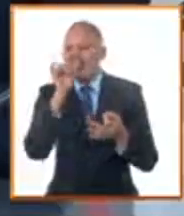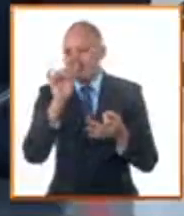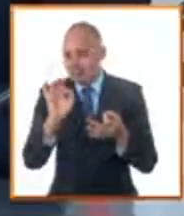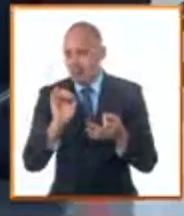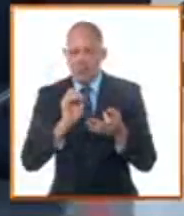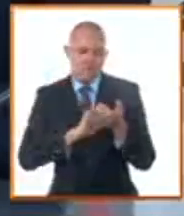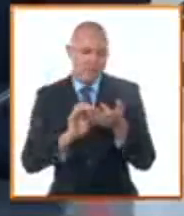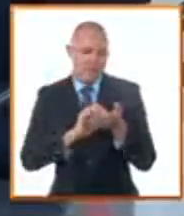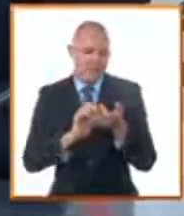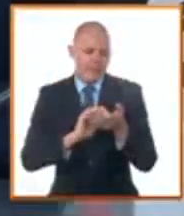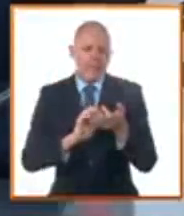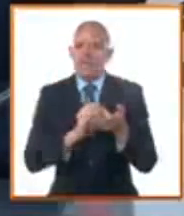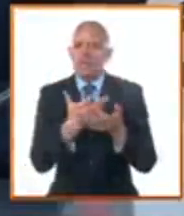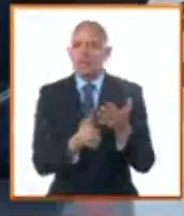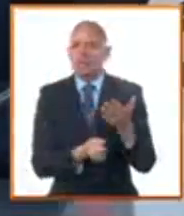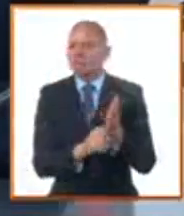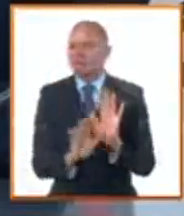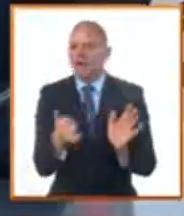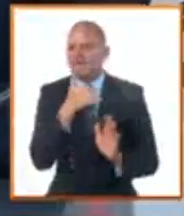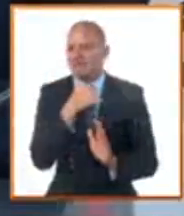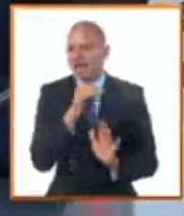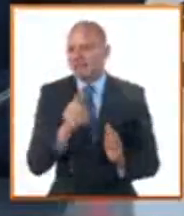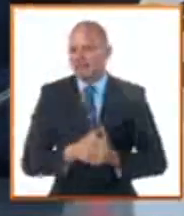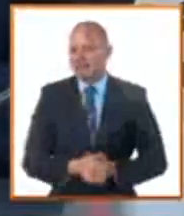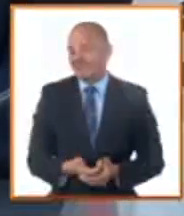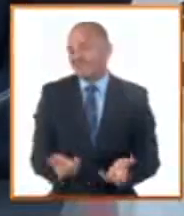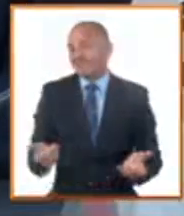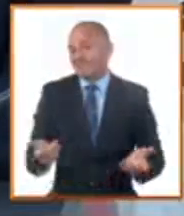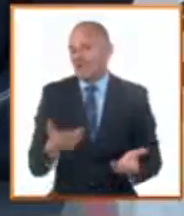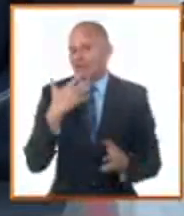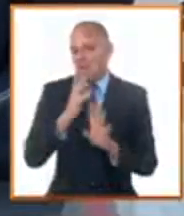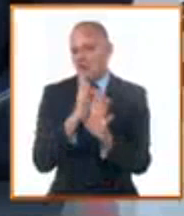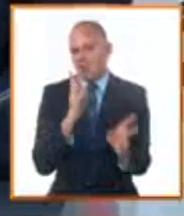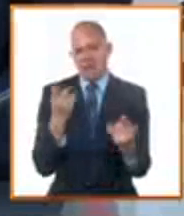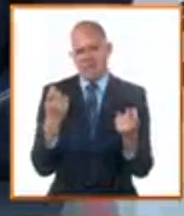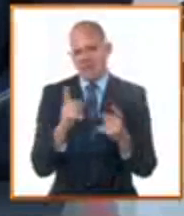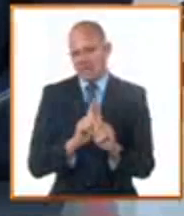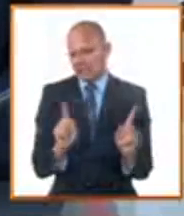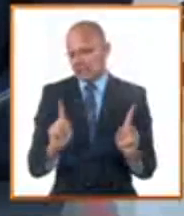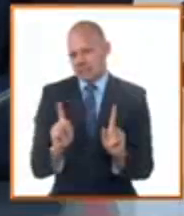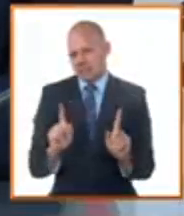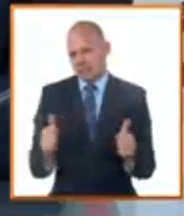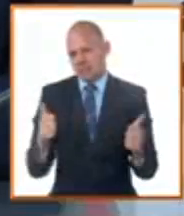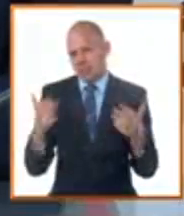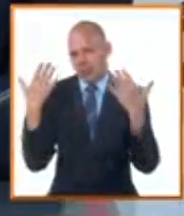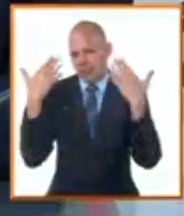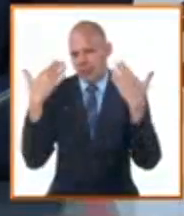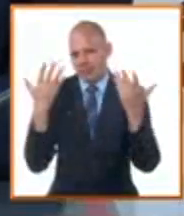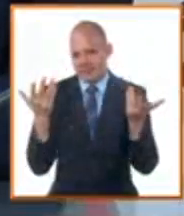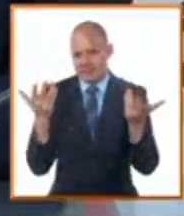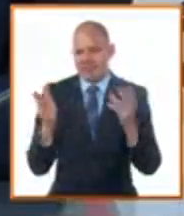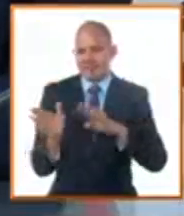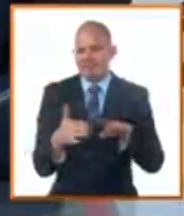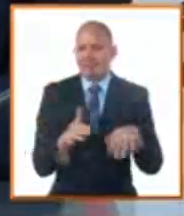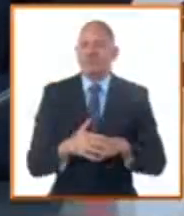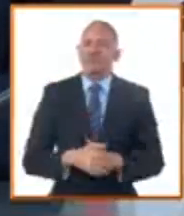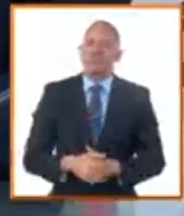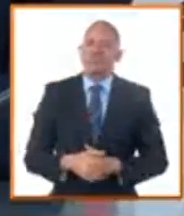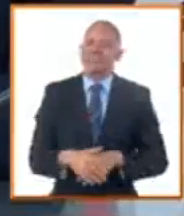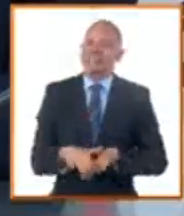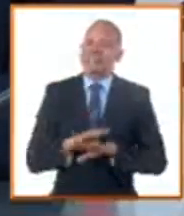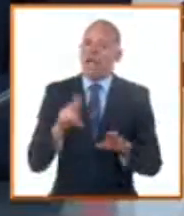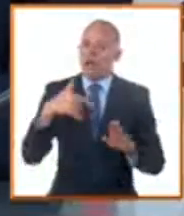canales electrónicos. Seguimos introduciendo servicios. Recientemente hemos desarrollado un servicio, o